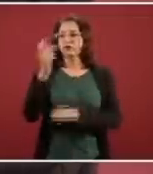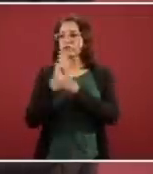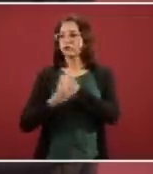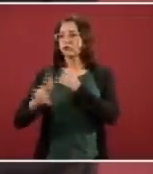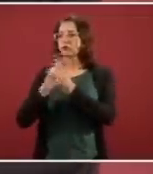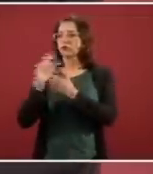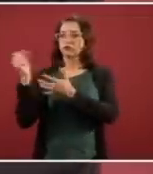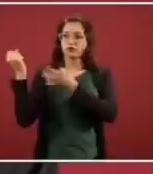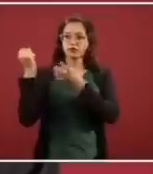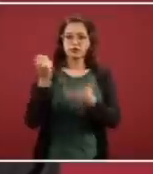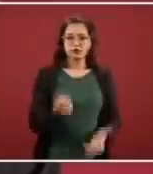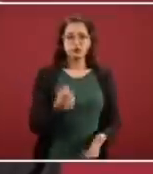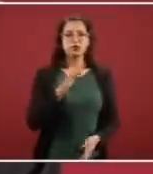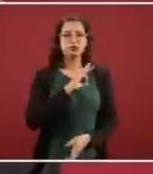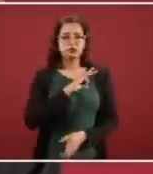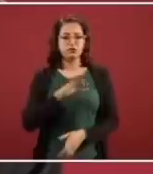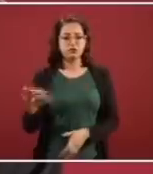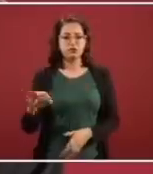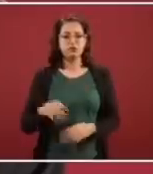a México